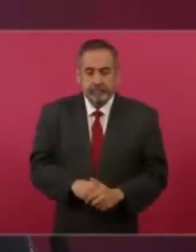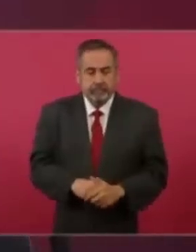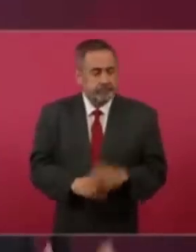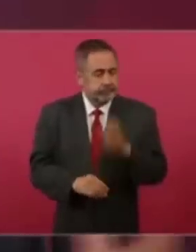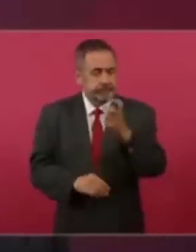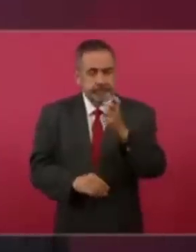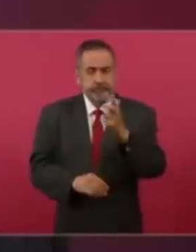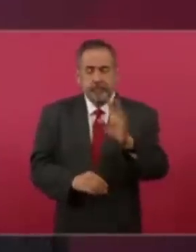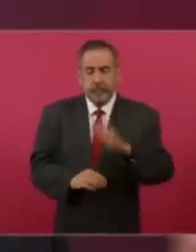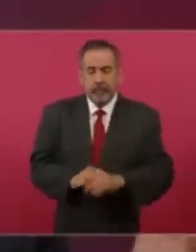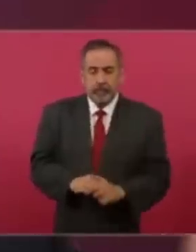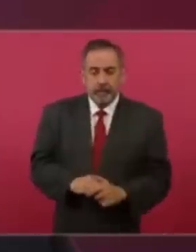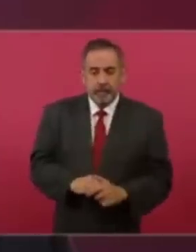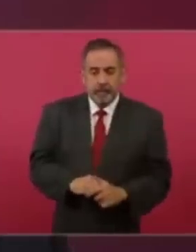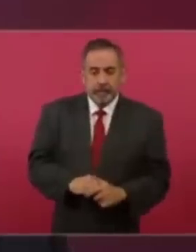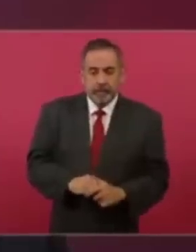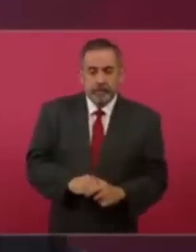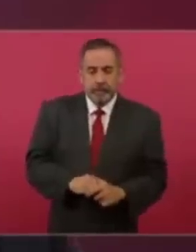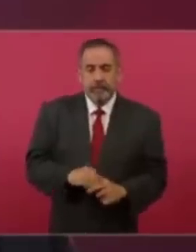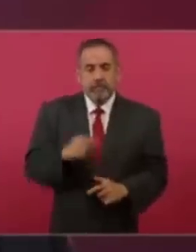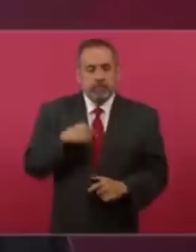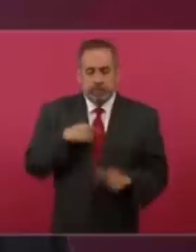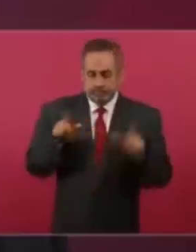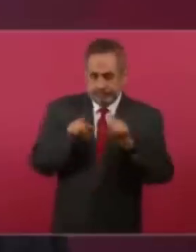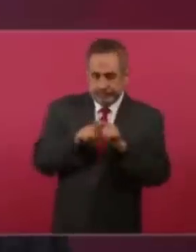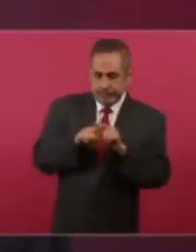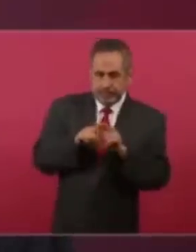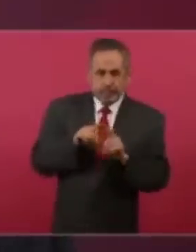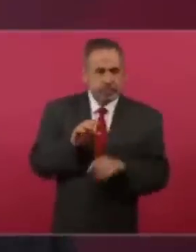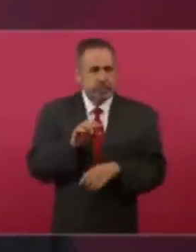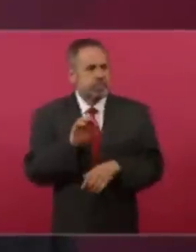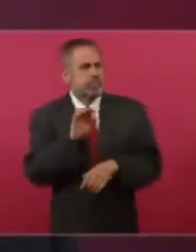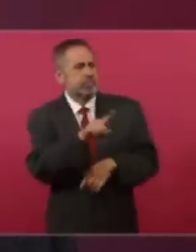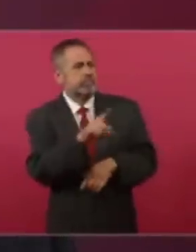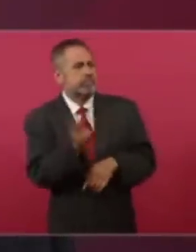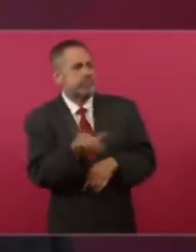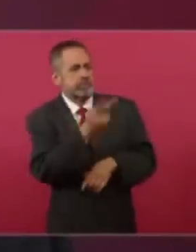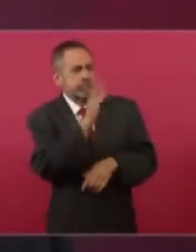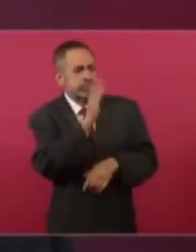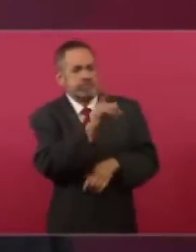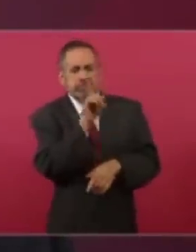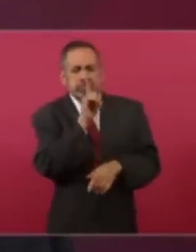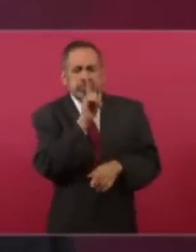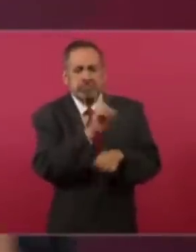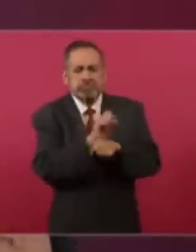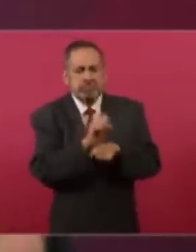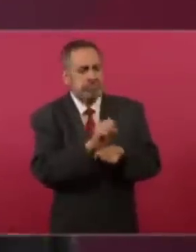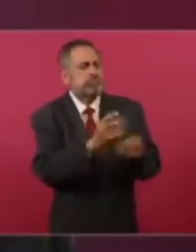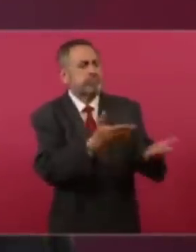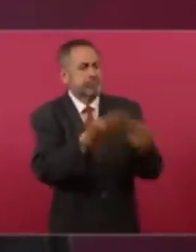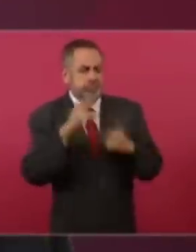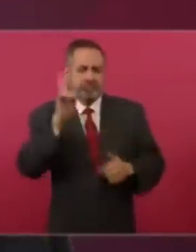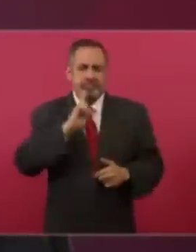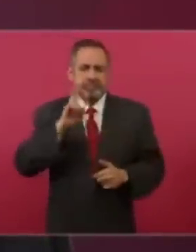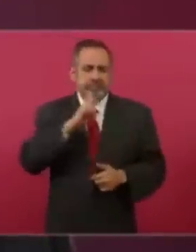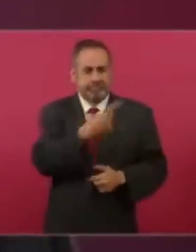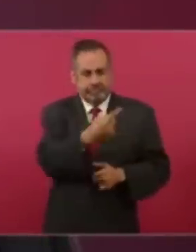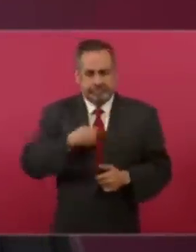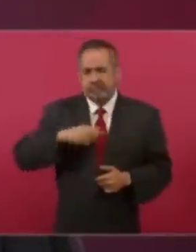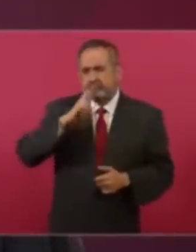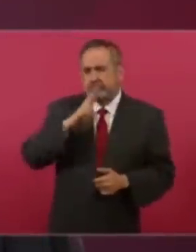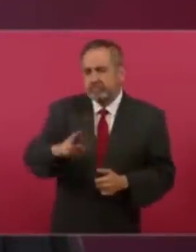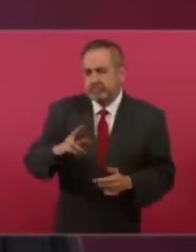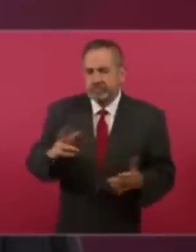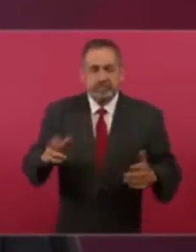Eso es lo que les voy a solicitar y espero respuesta.